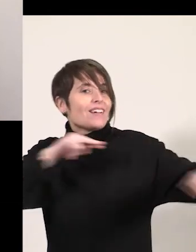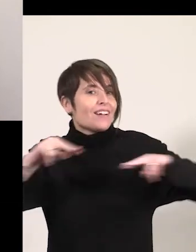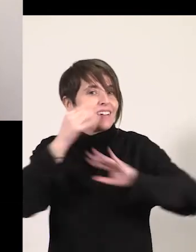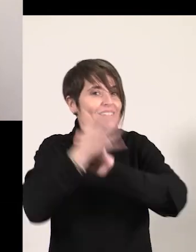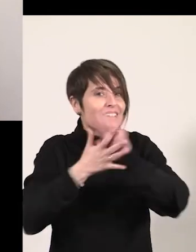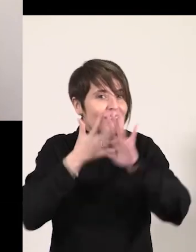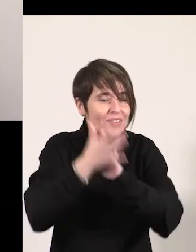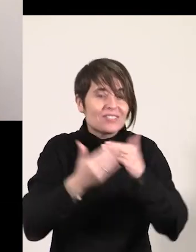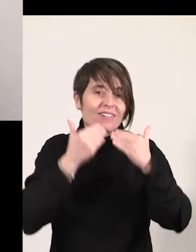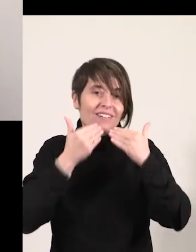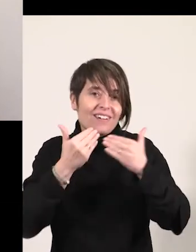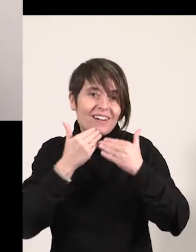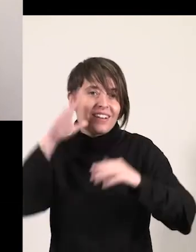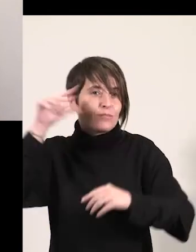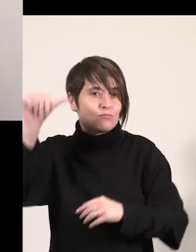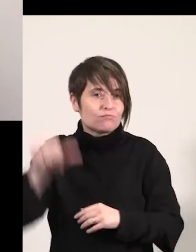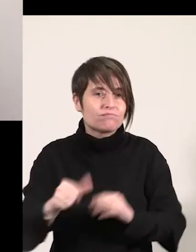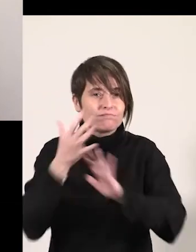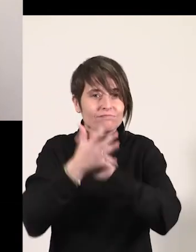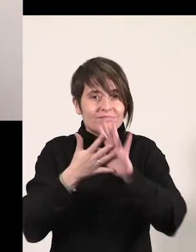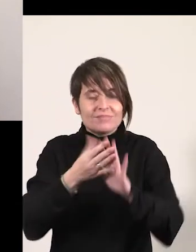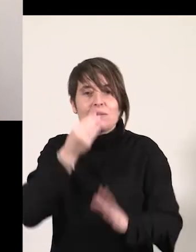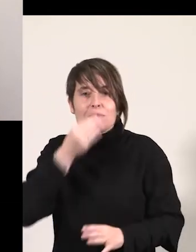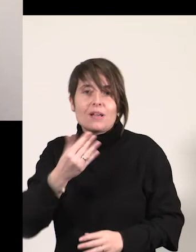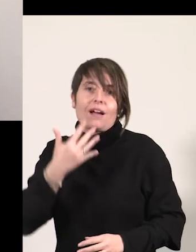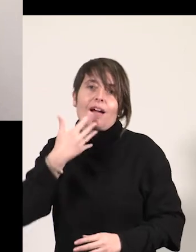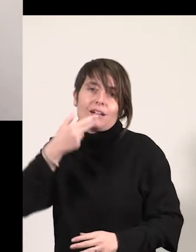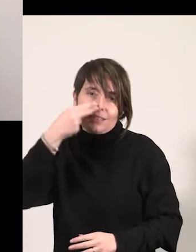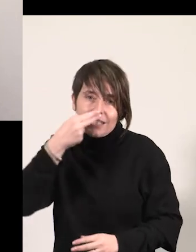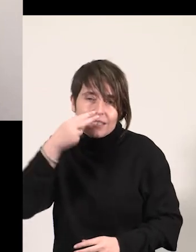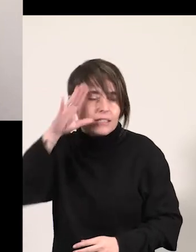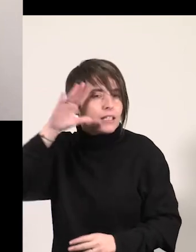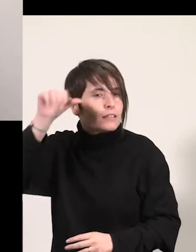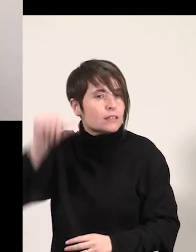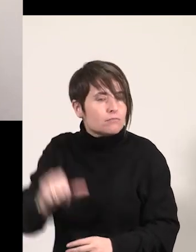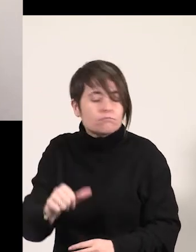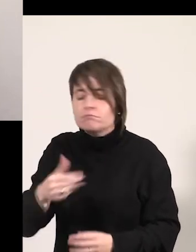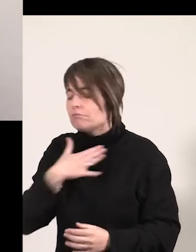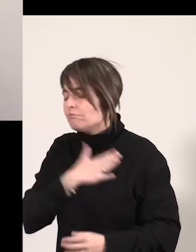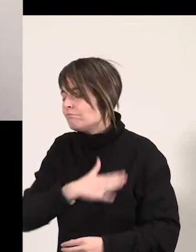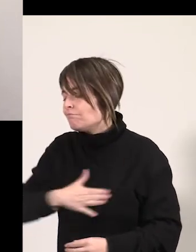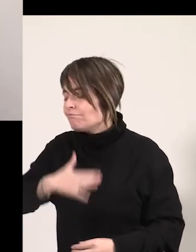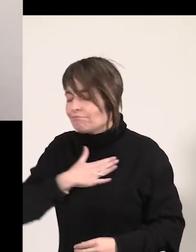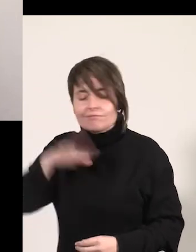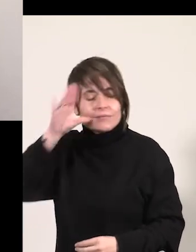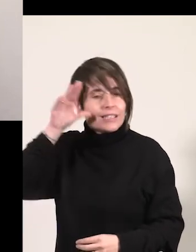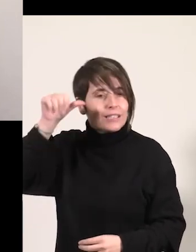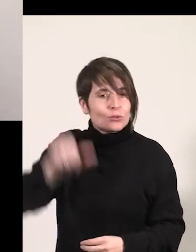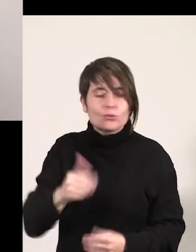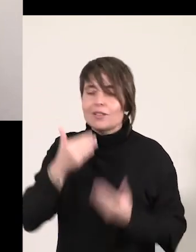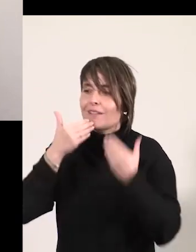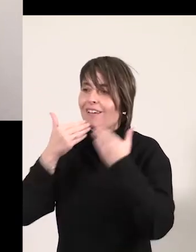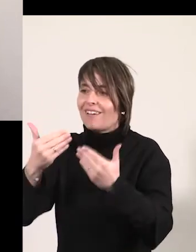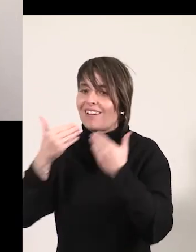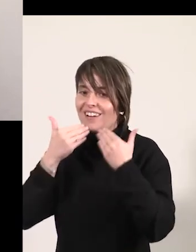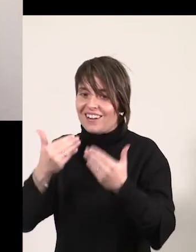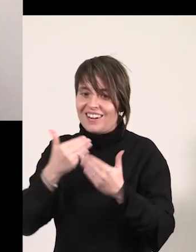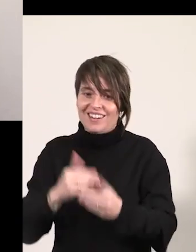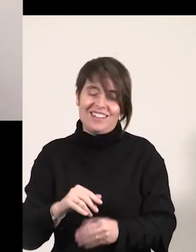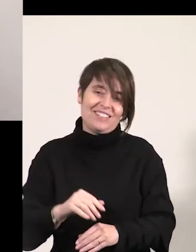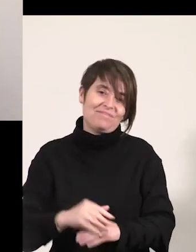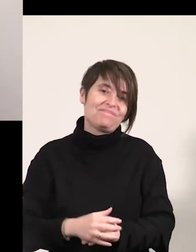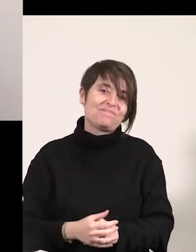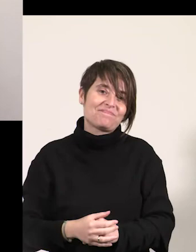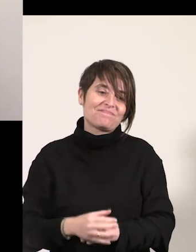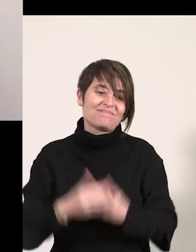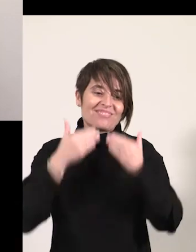lengua de signos esta charla. Es que ricasco, Lucía, oso interesgarría y sanda kontatu digusun guztia. Ha sido un